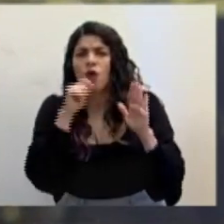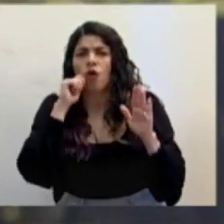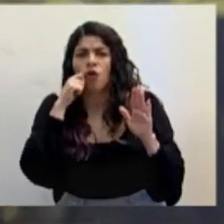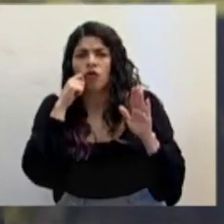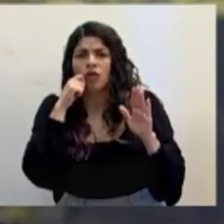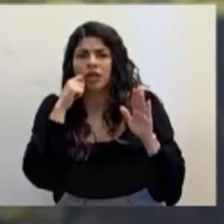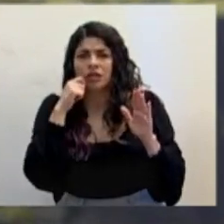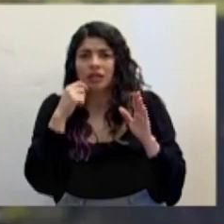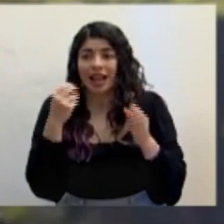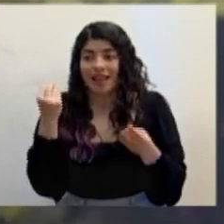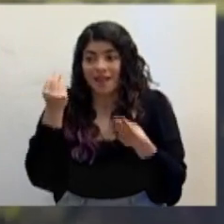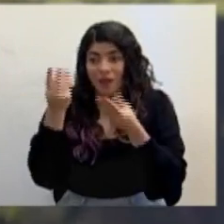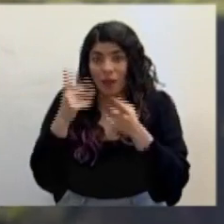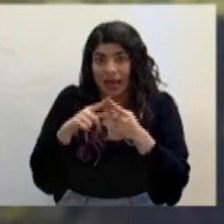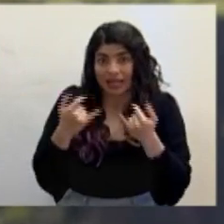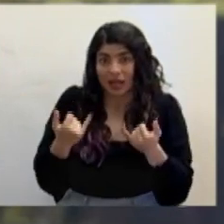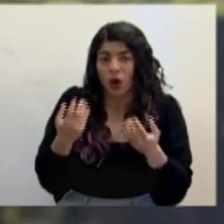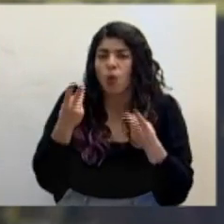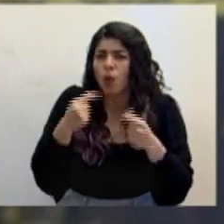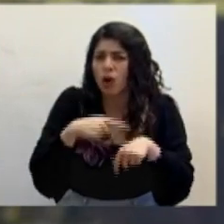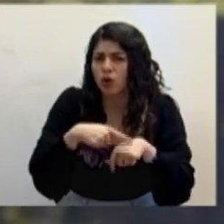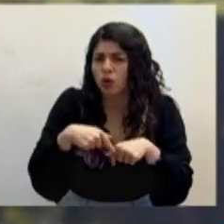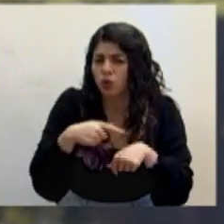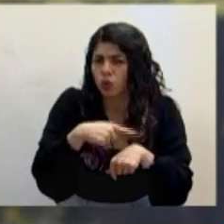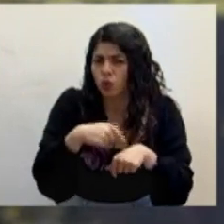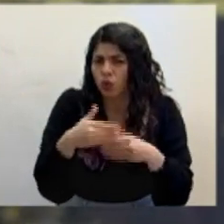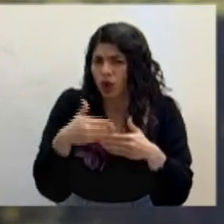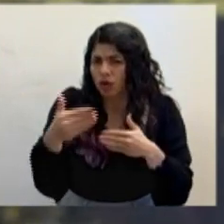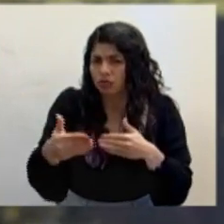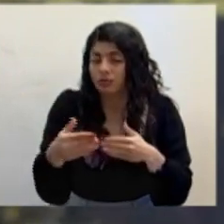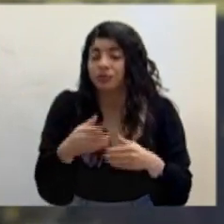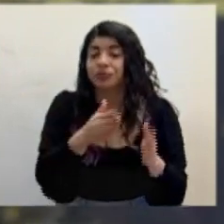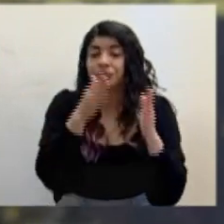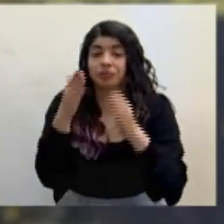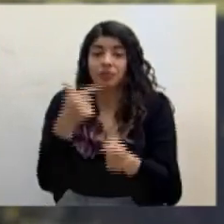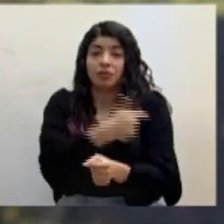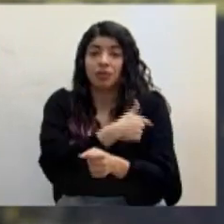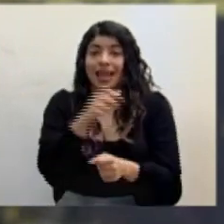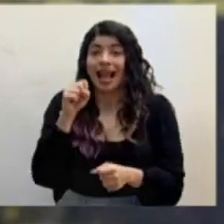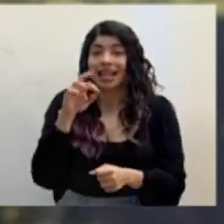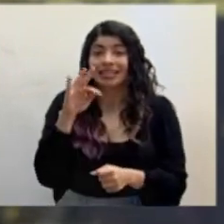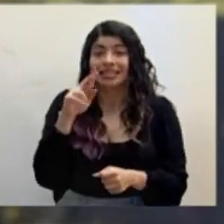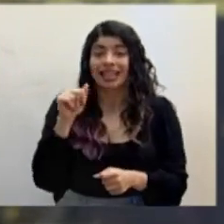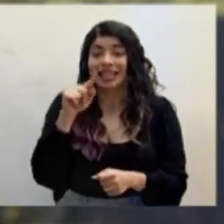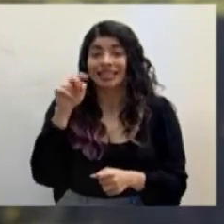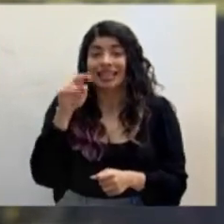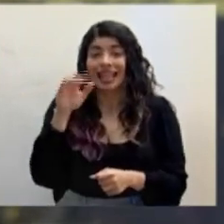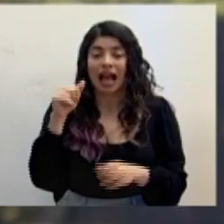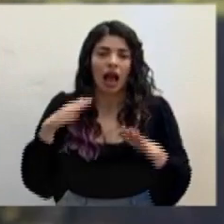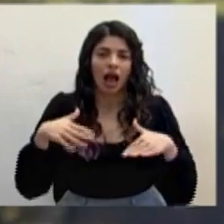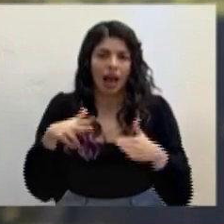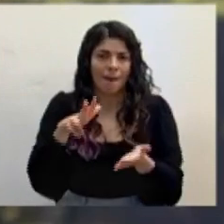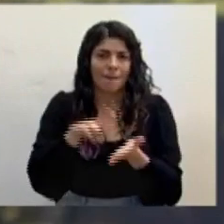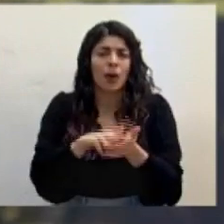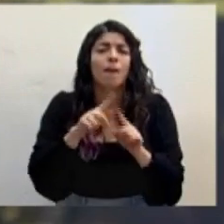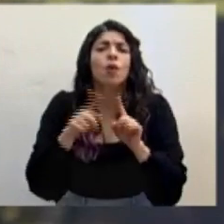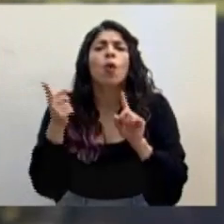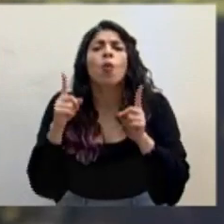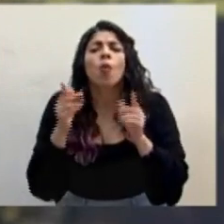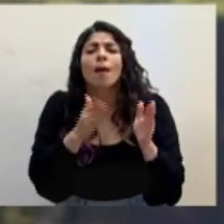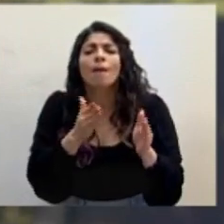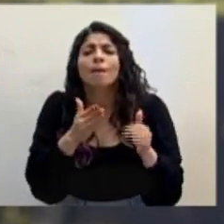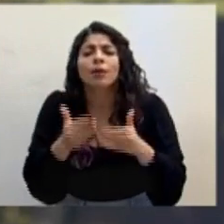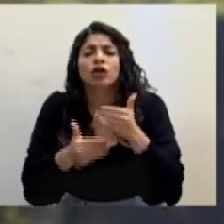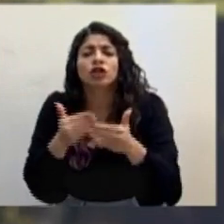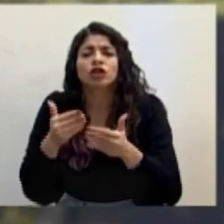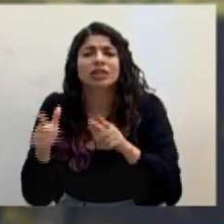información que tenemos hoy? Y quería consultarle también, don Alexander, la vacuna de AstraZeneca todavía no está aprobada en el país, pero ¿qué detalles logísticos ya están listos? Y